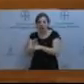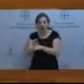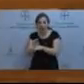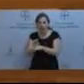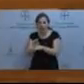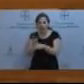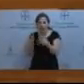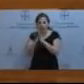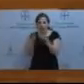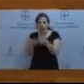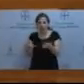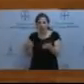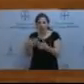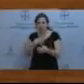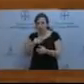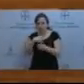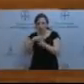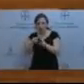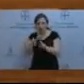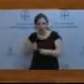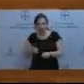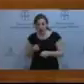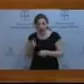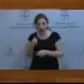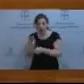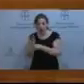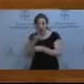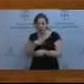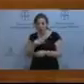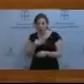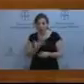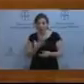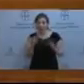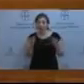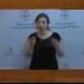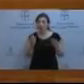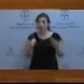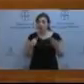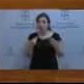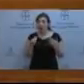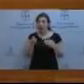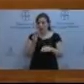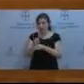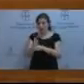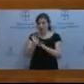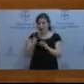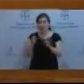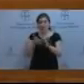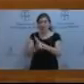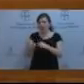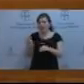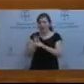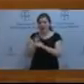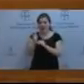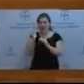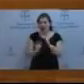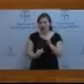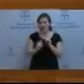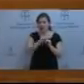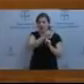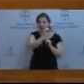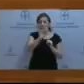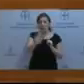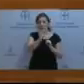ofrece la Consejería. Pero es que, además, de poder acceder a ellas, esa ayuda, que es la ayuda más baja de España, con 105 euros por